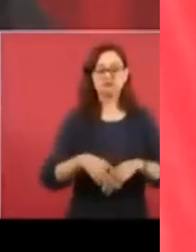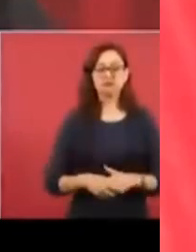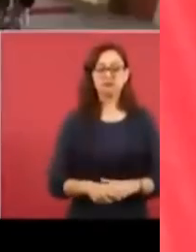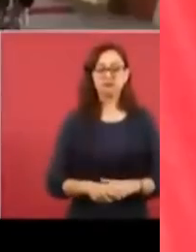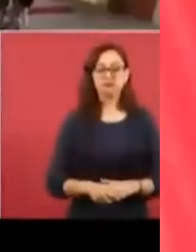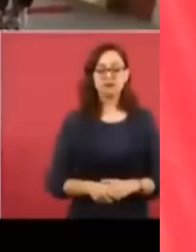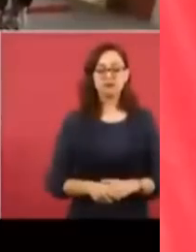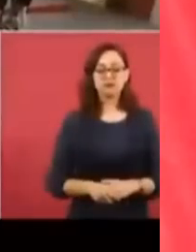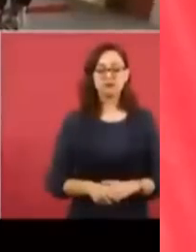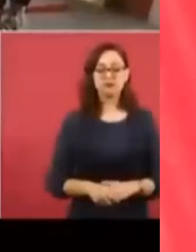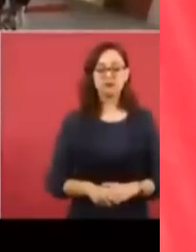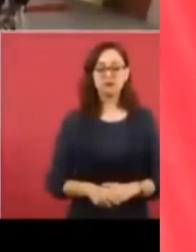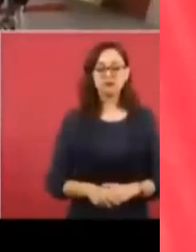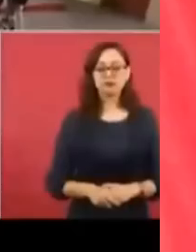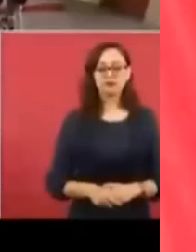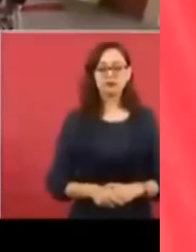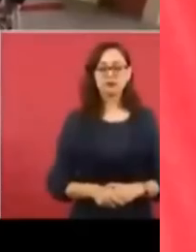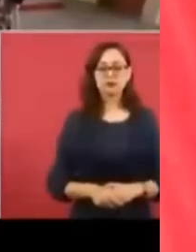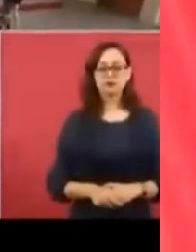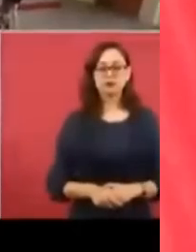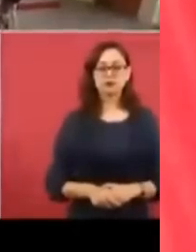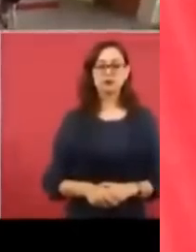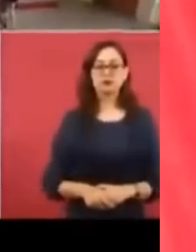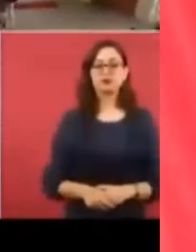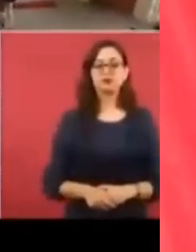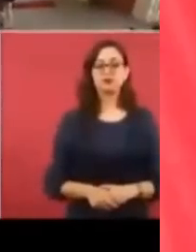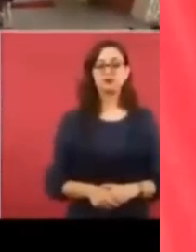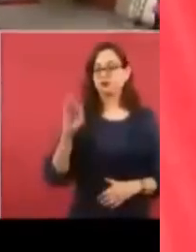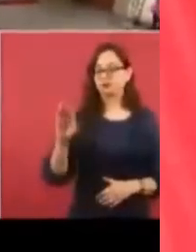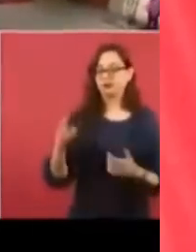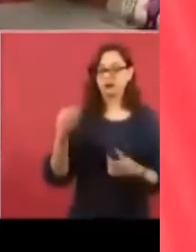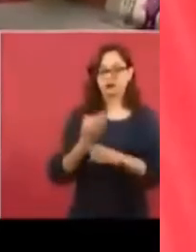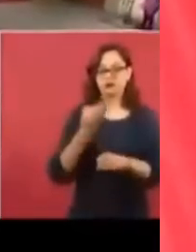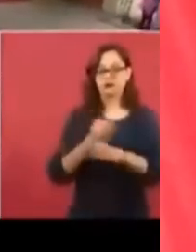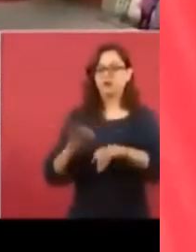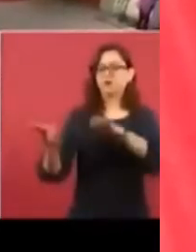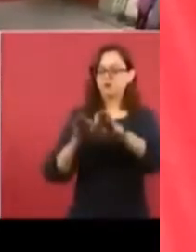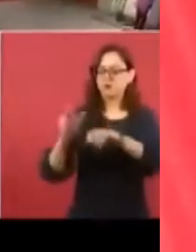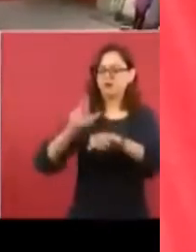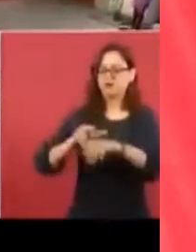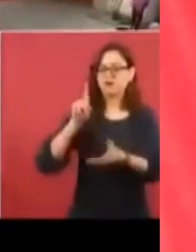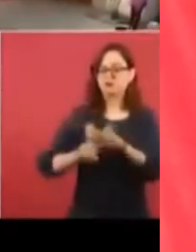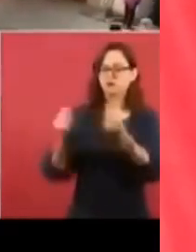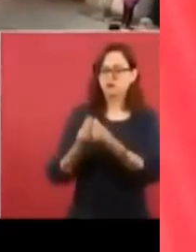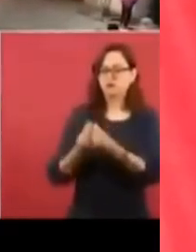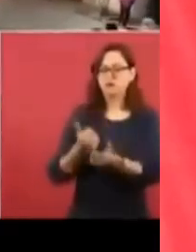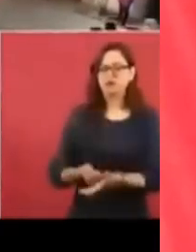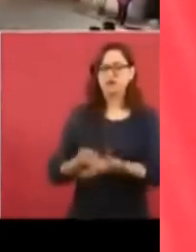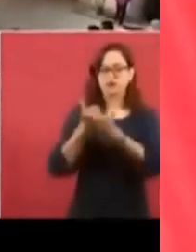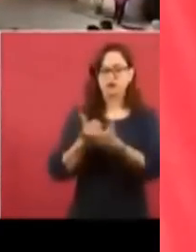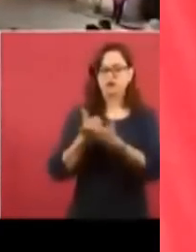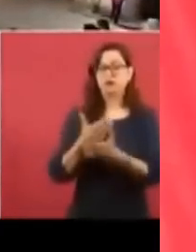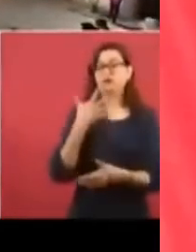incluir a los trabajadores actuales y si se puede también si si se puede también pero voy a reunir en